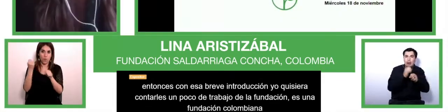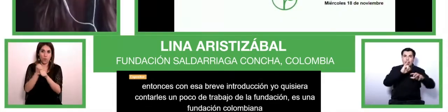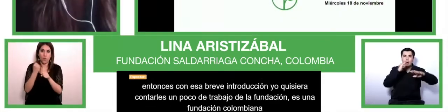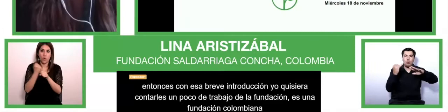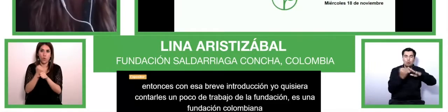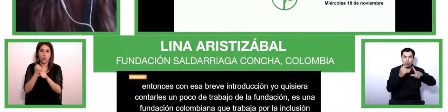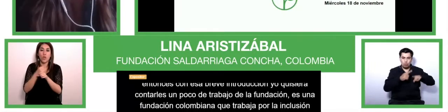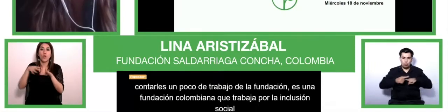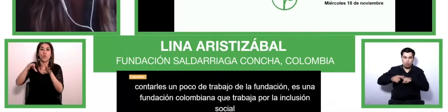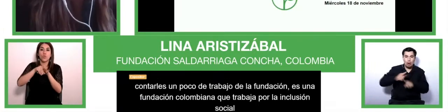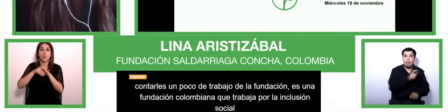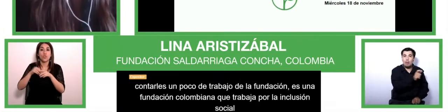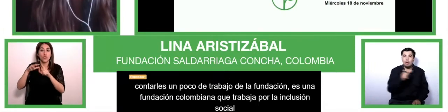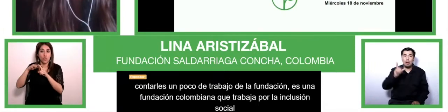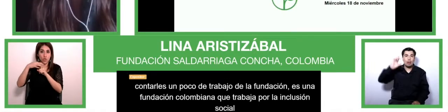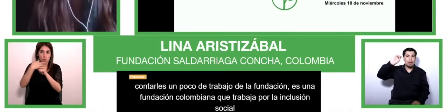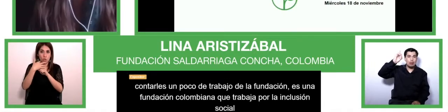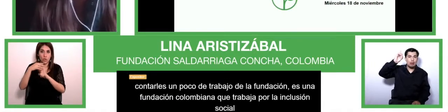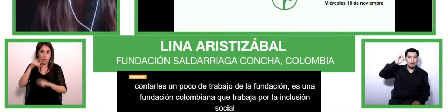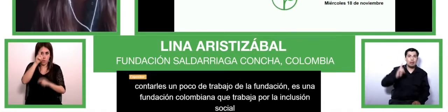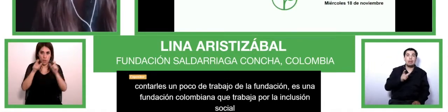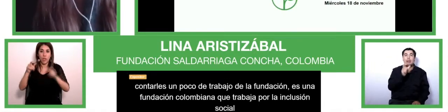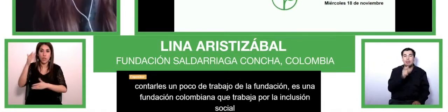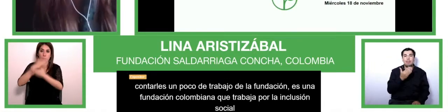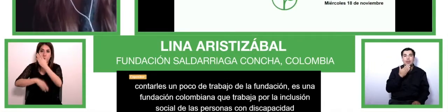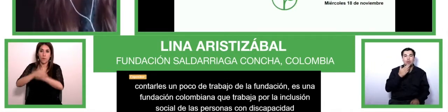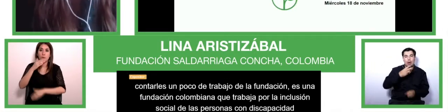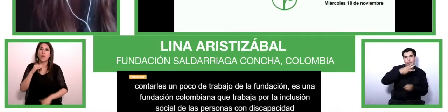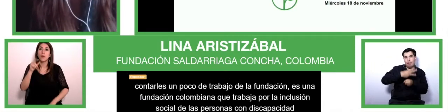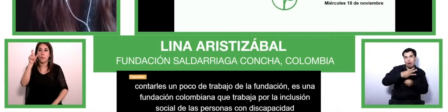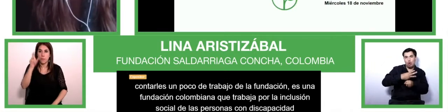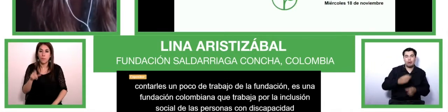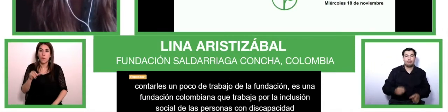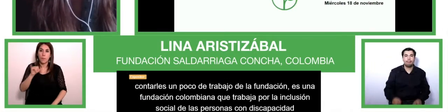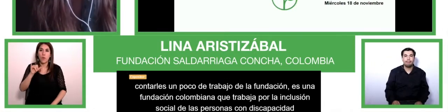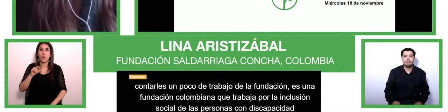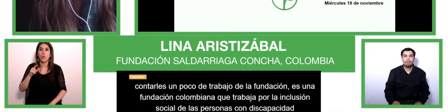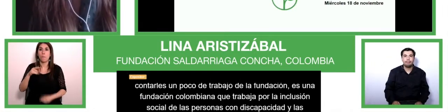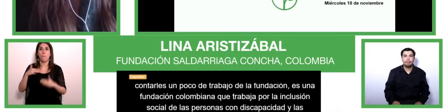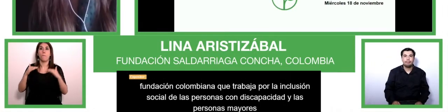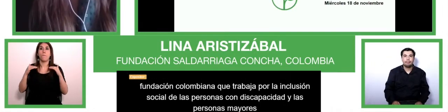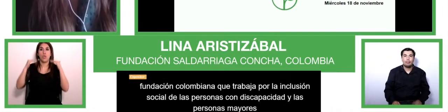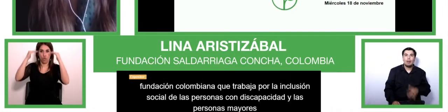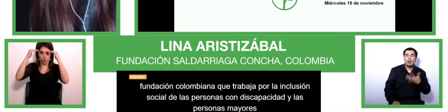inclusión social y productiva de las personas con discapacidad y las personas mayores.